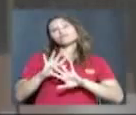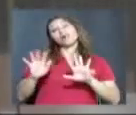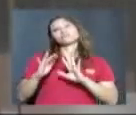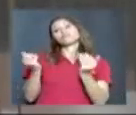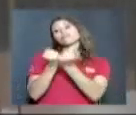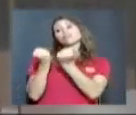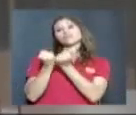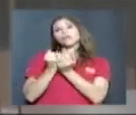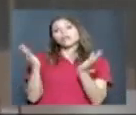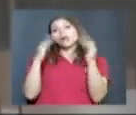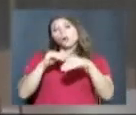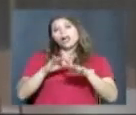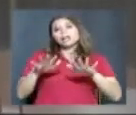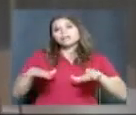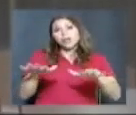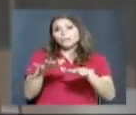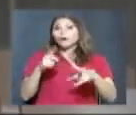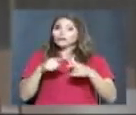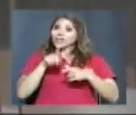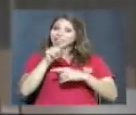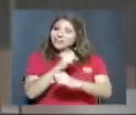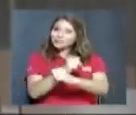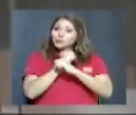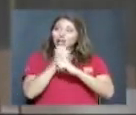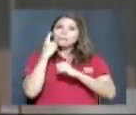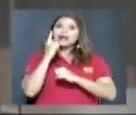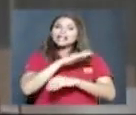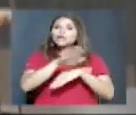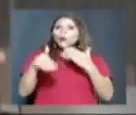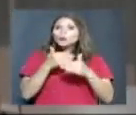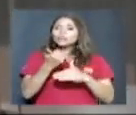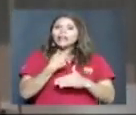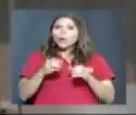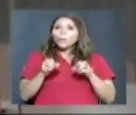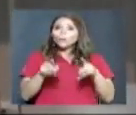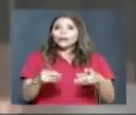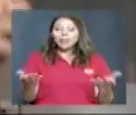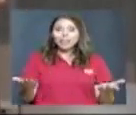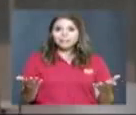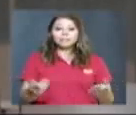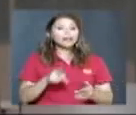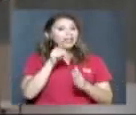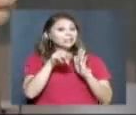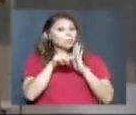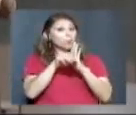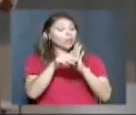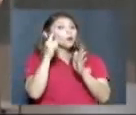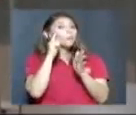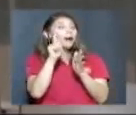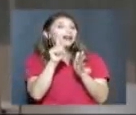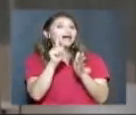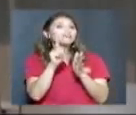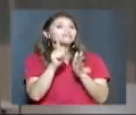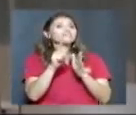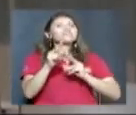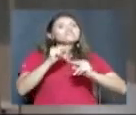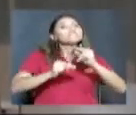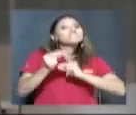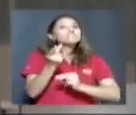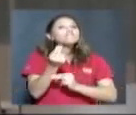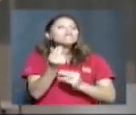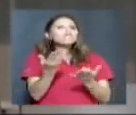el modelo ese de televisión comercial y de explotación comercial generó un sistema, digamos, donde